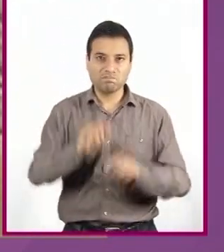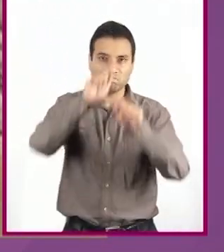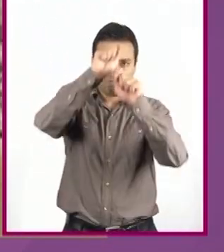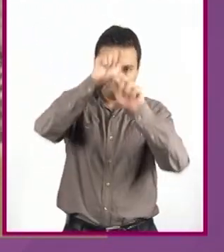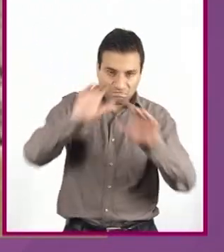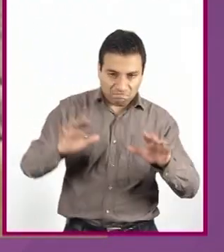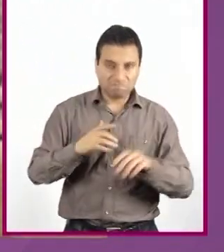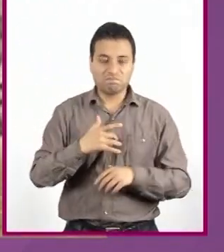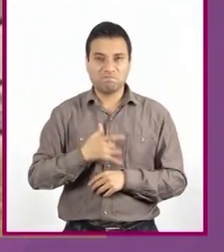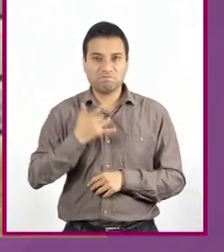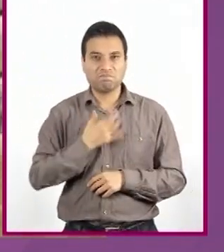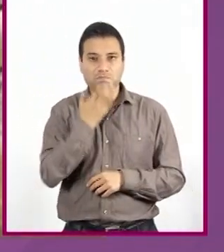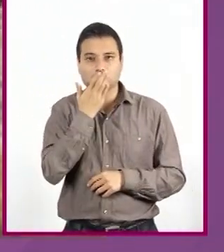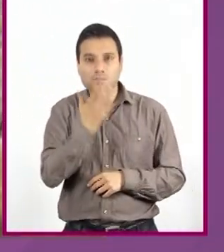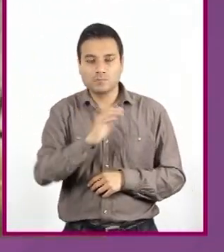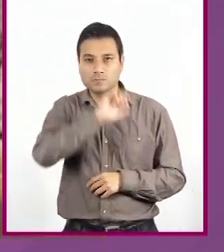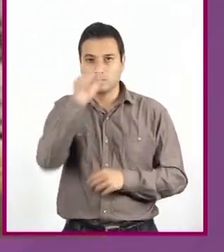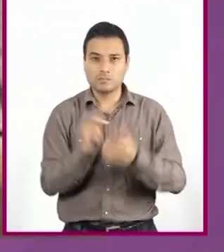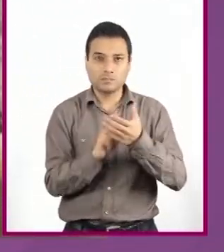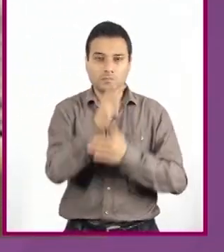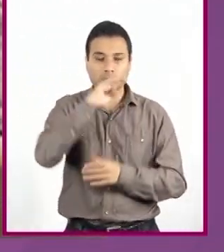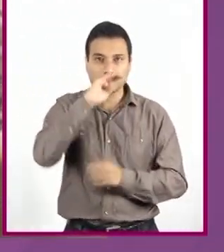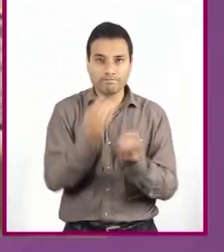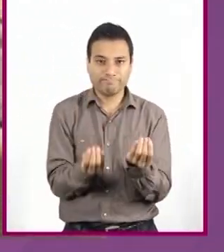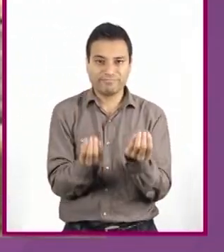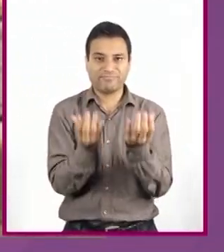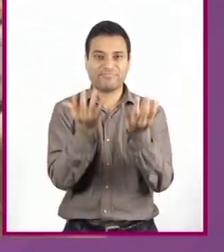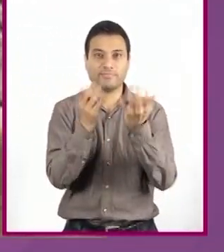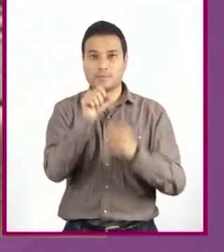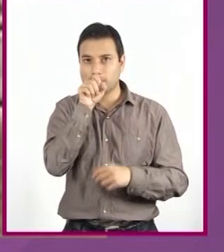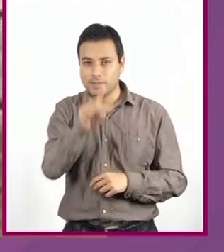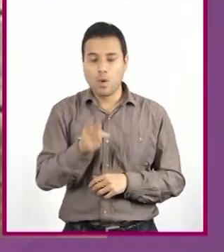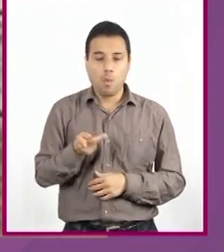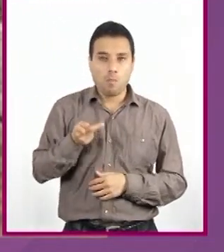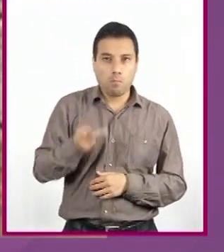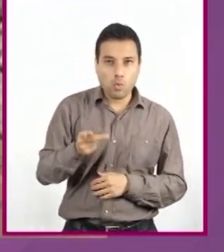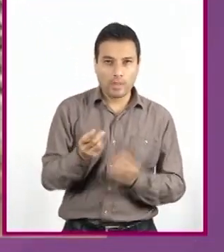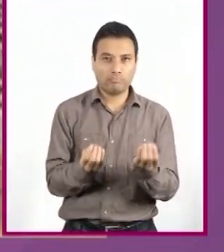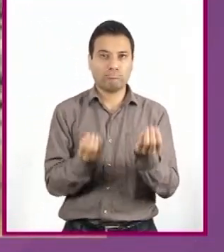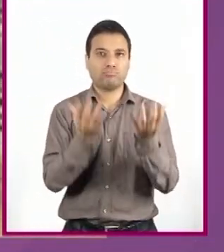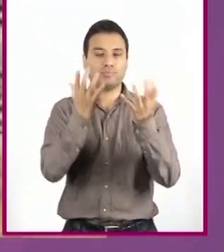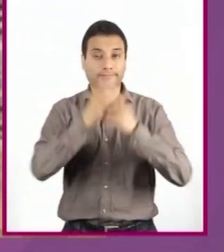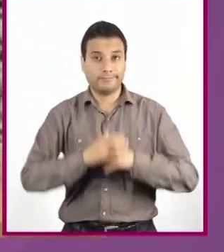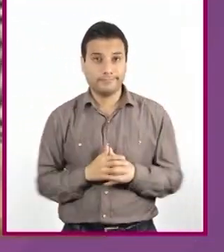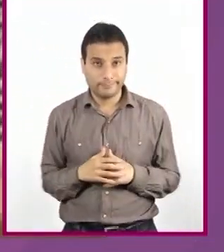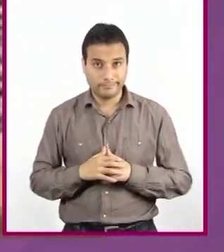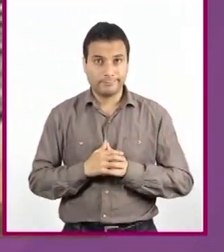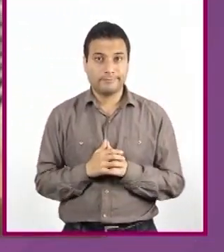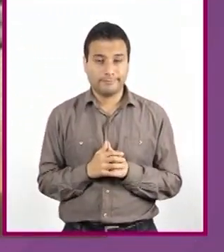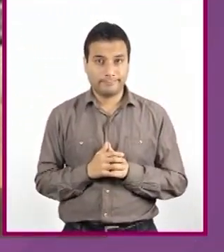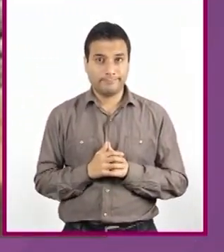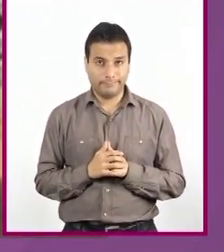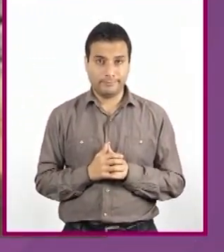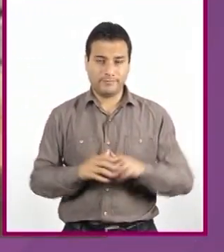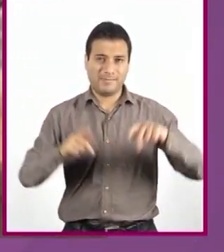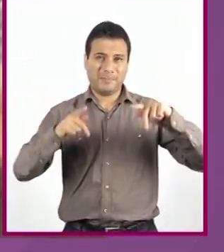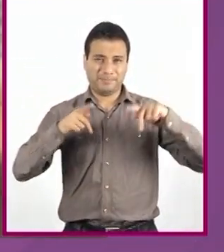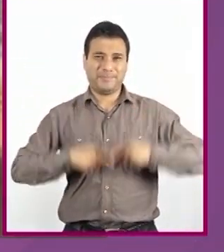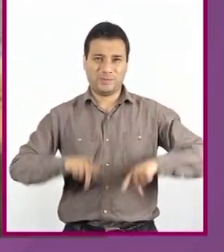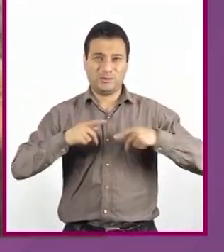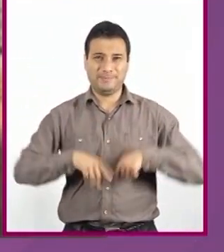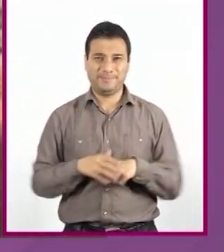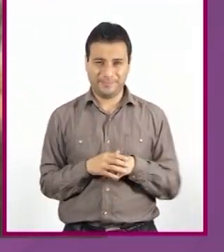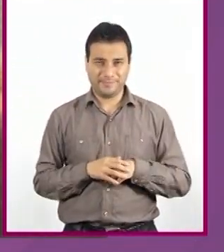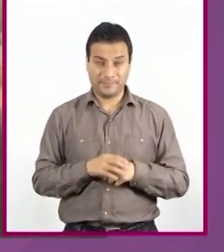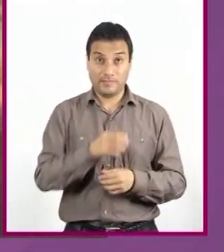fertilidad, la buena cosecha de maíz y la abundancia de pulque. En el sacrificio, se le abría el pecho al elegido para